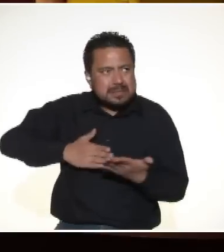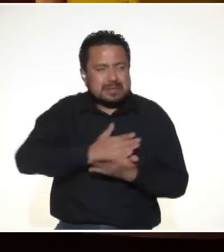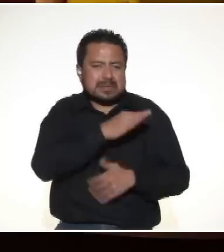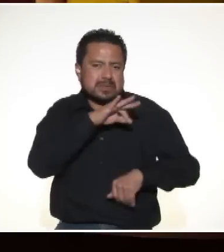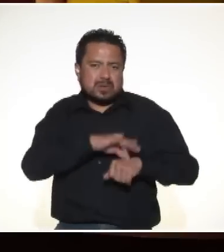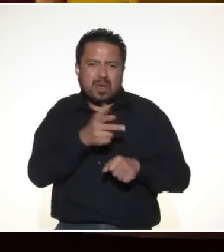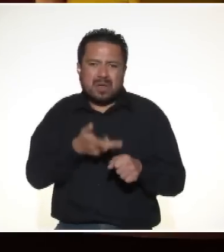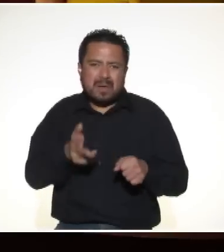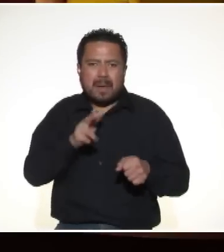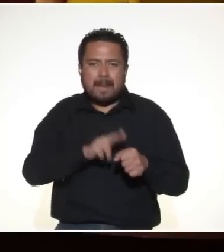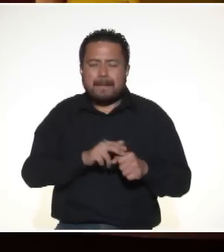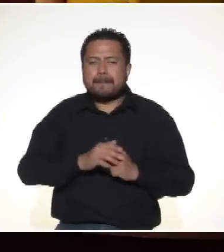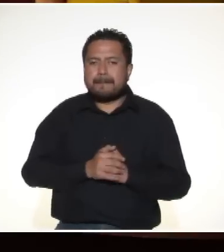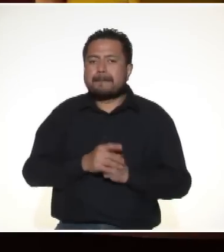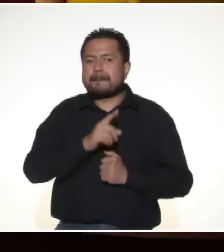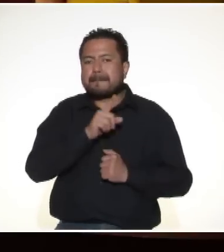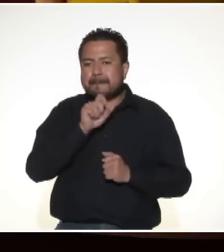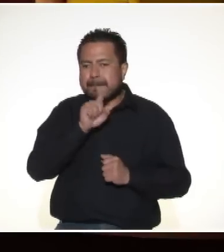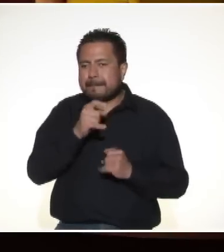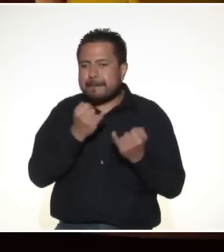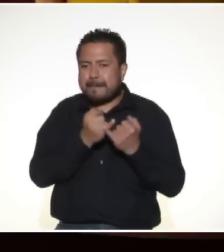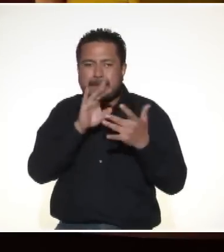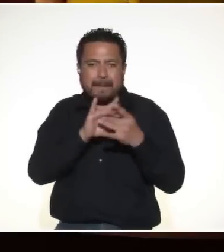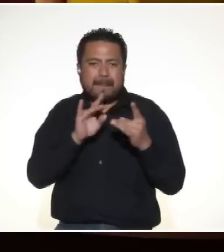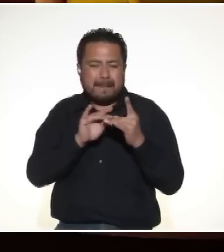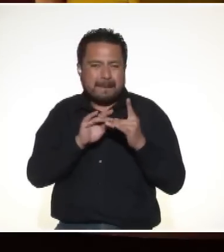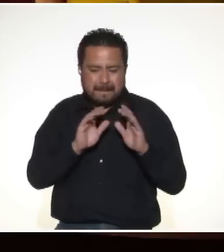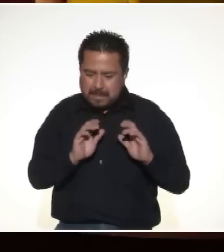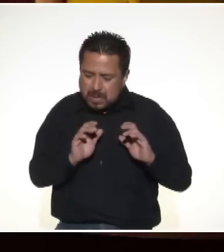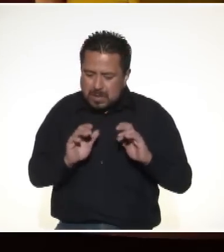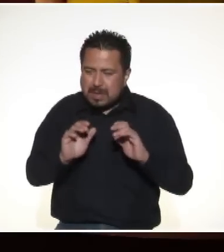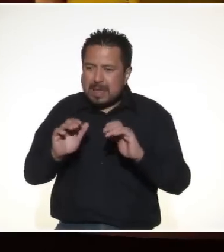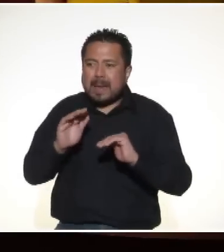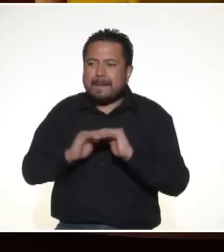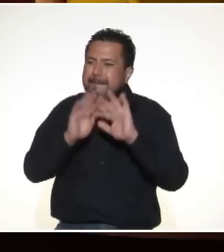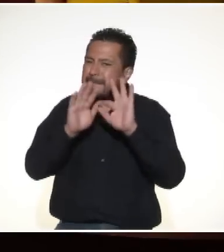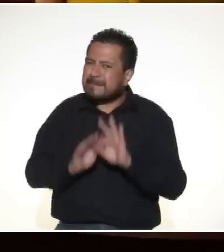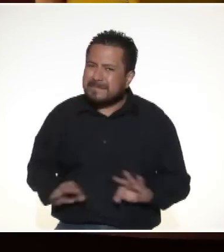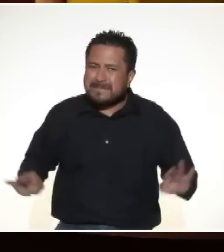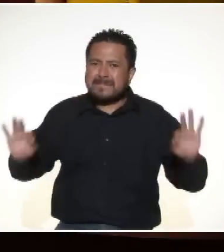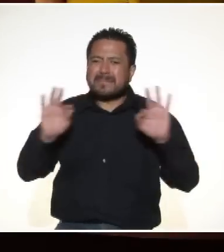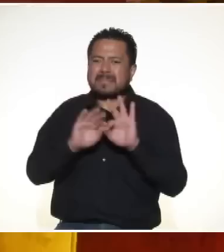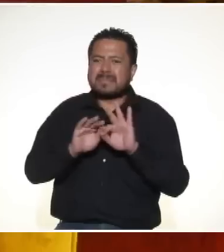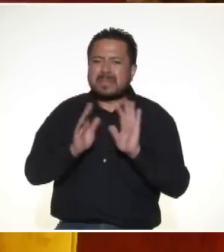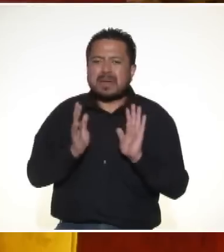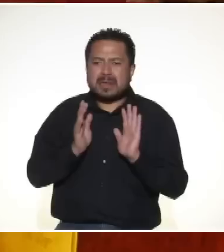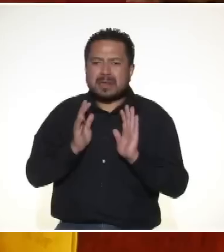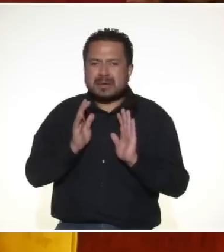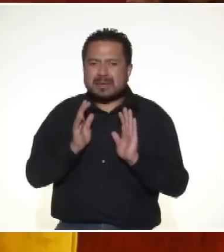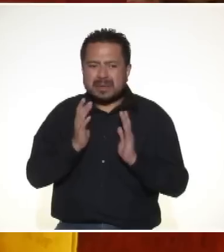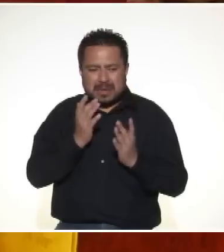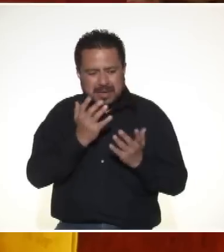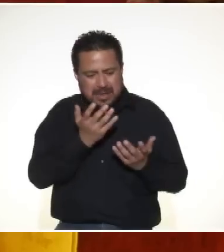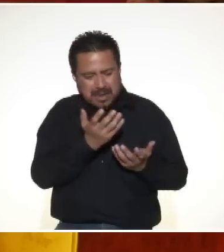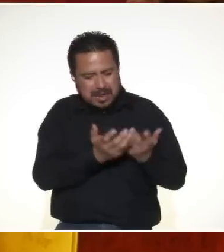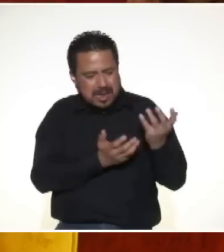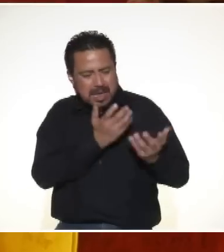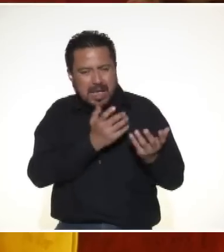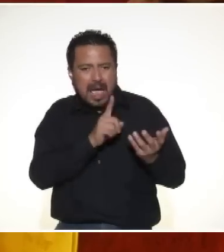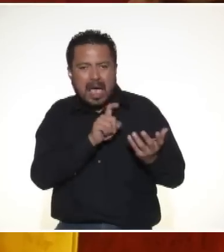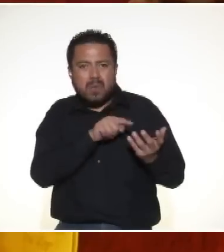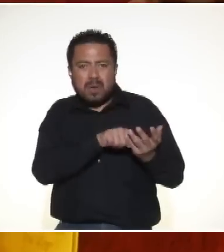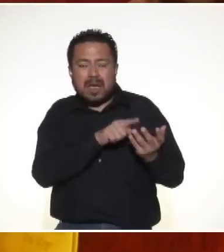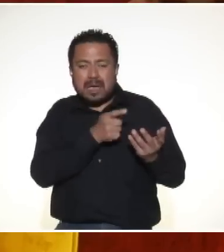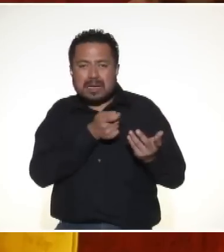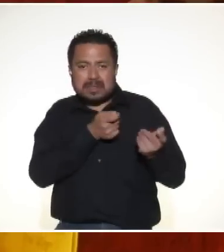hablando del tema de prevención, también es muy importante que el calentador de agua de la casa esté